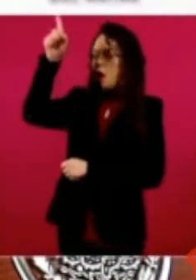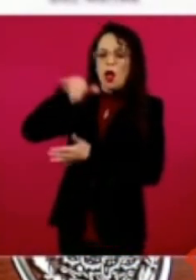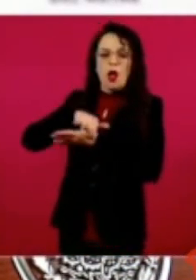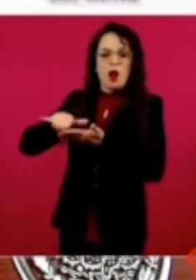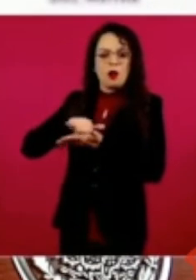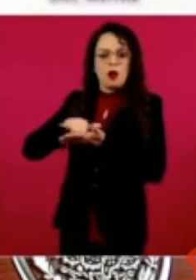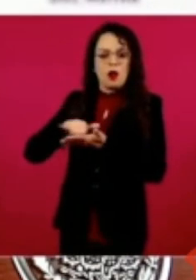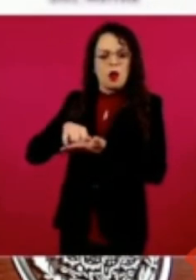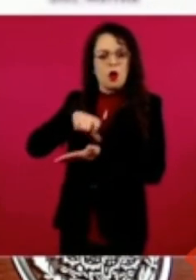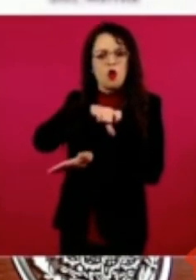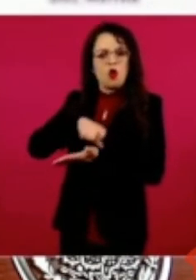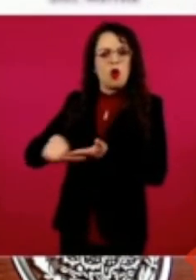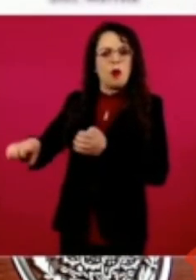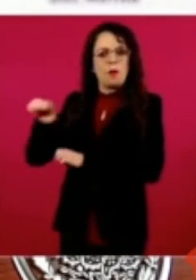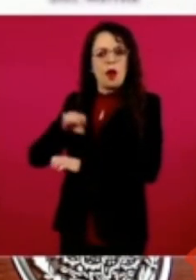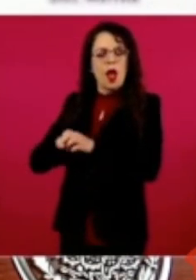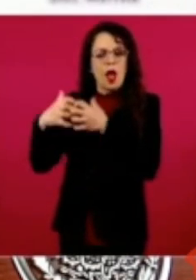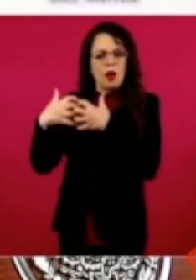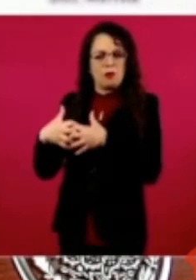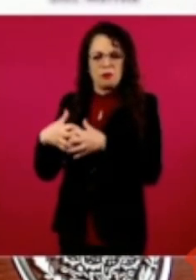nada